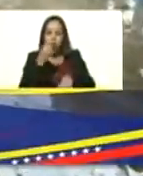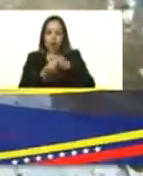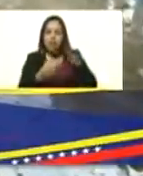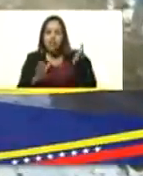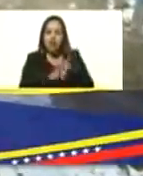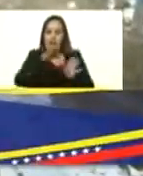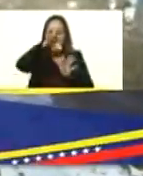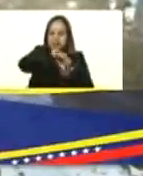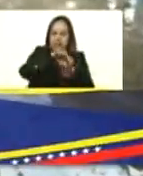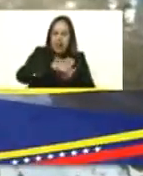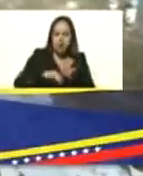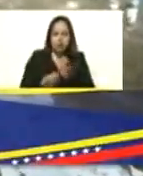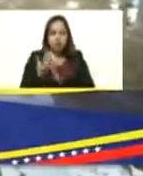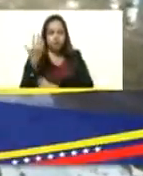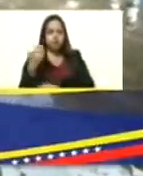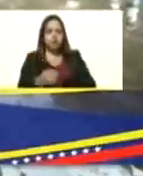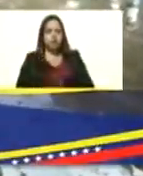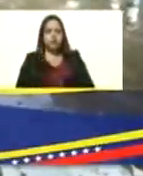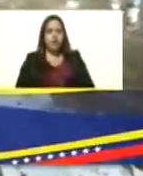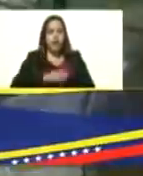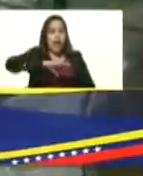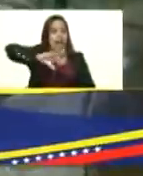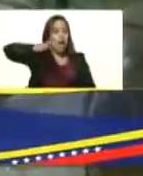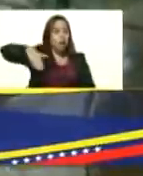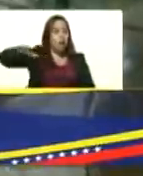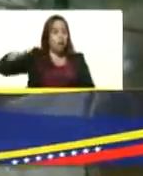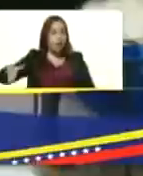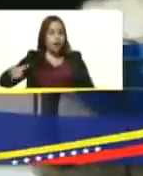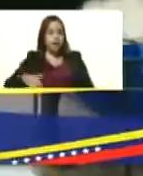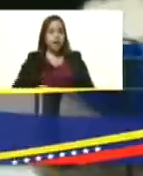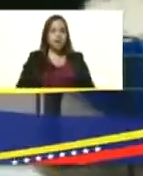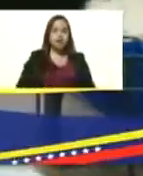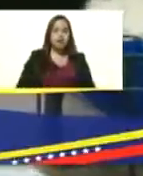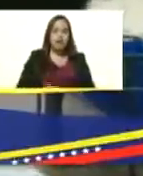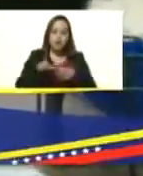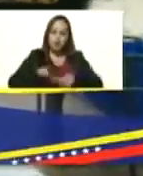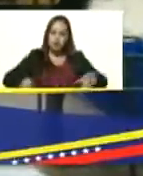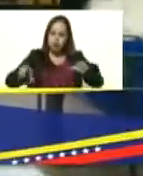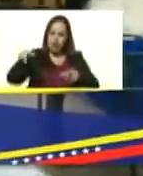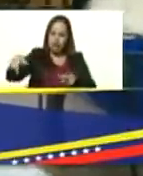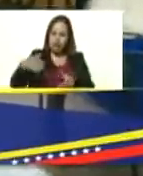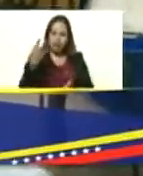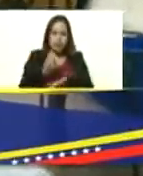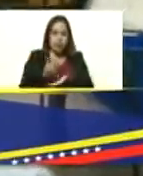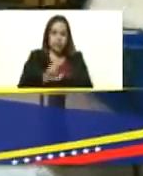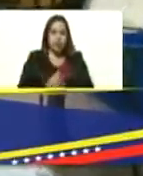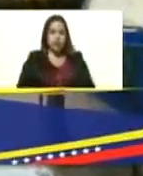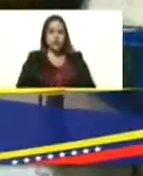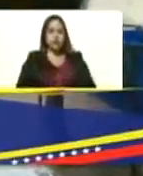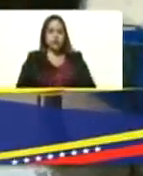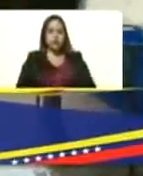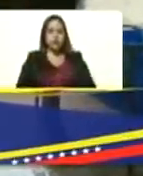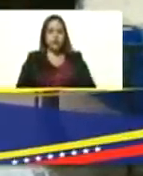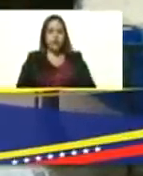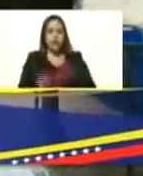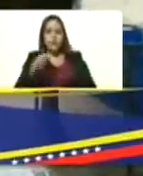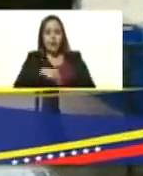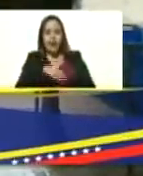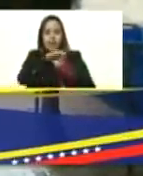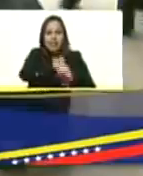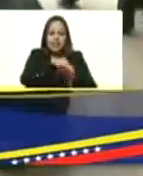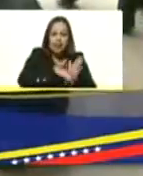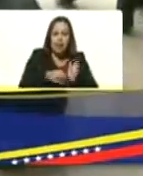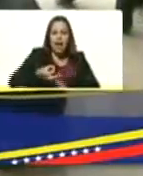agricultura desde las montañas de la serranía del tour y me tiré con la explotación del cultivo de